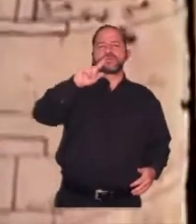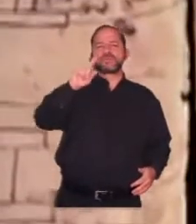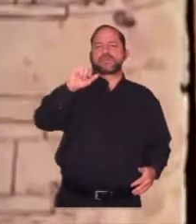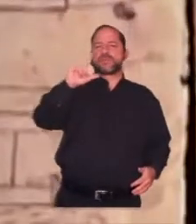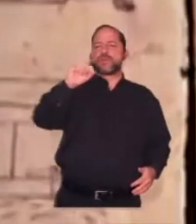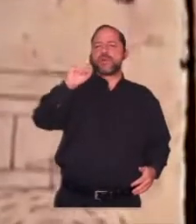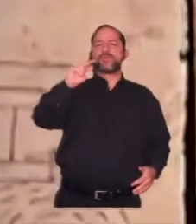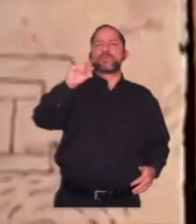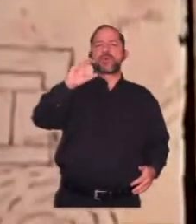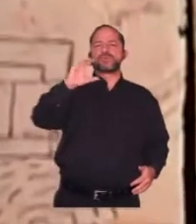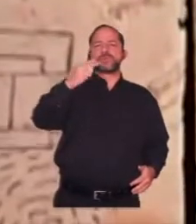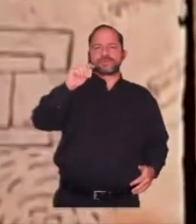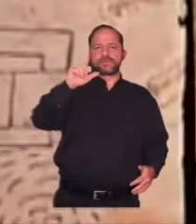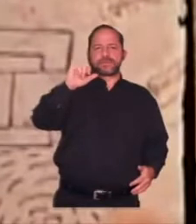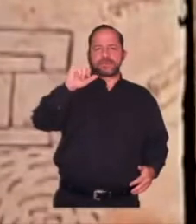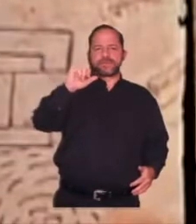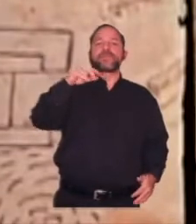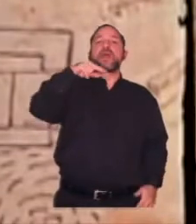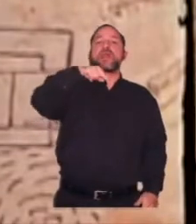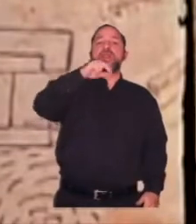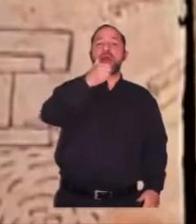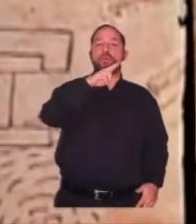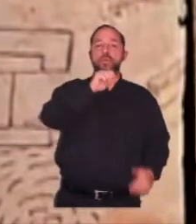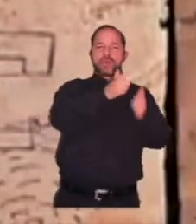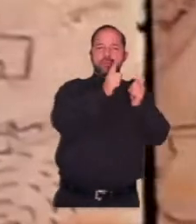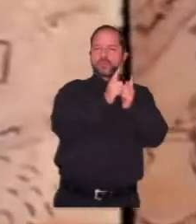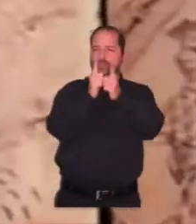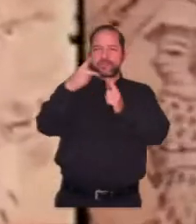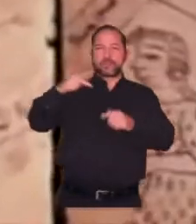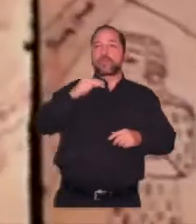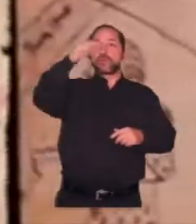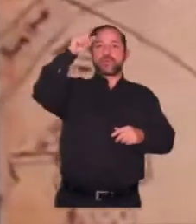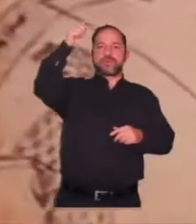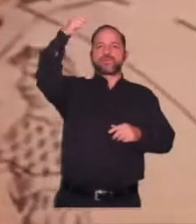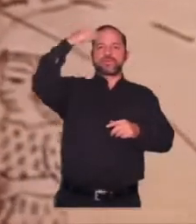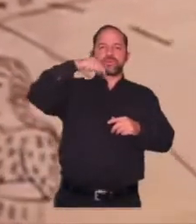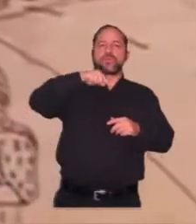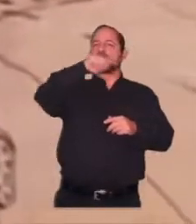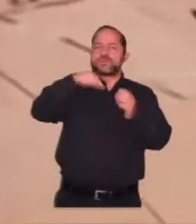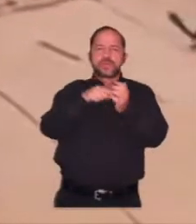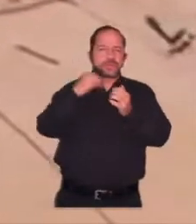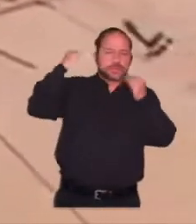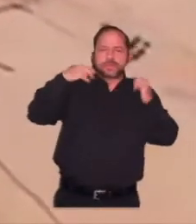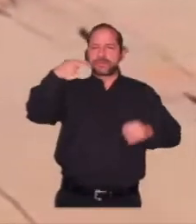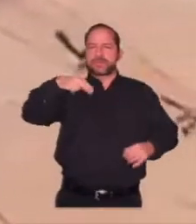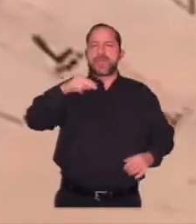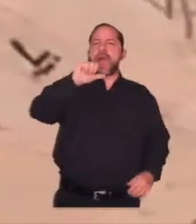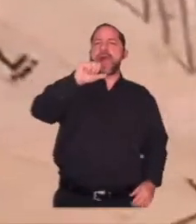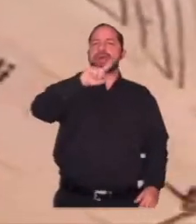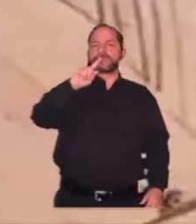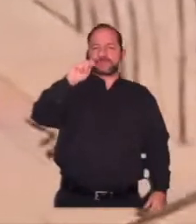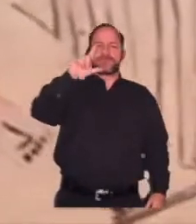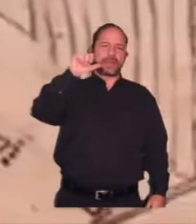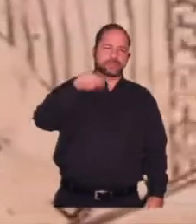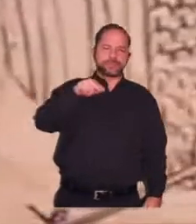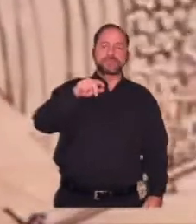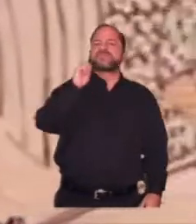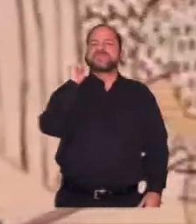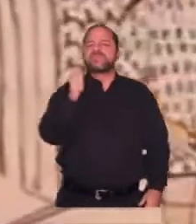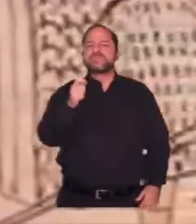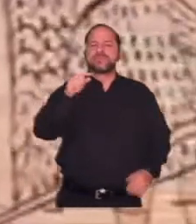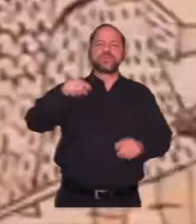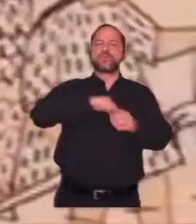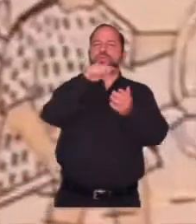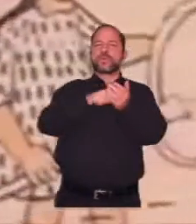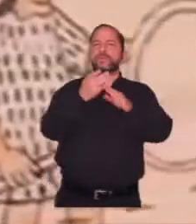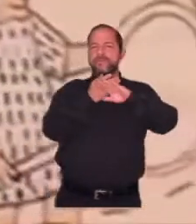lugar de la blancura entre xochimilcas charcas tepanecas y otros grupos también peregrinaron los aztecas que a